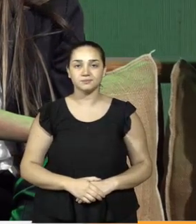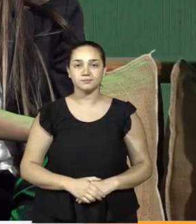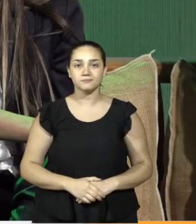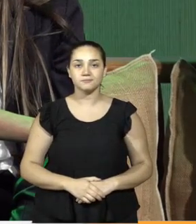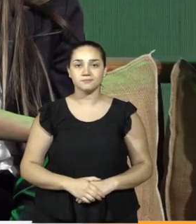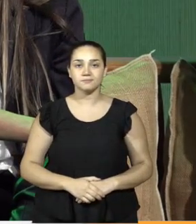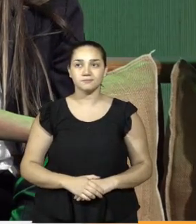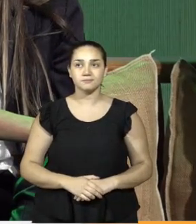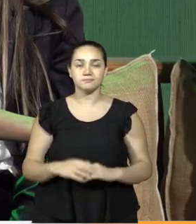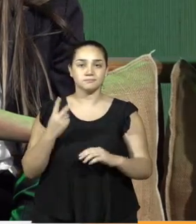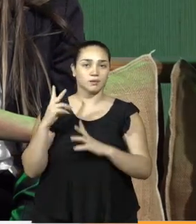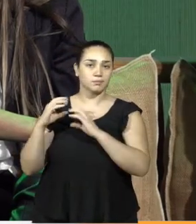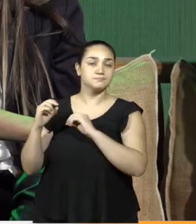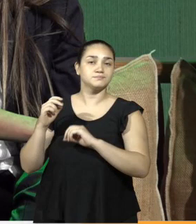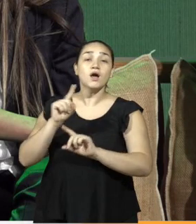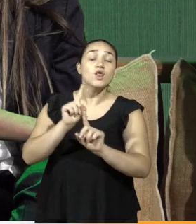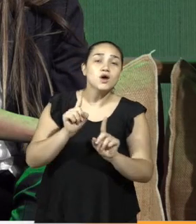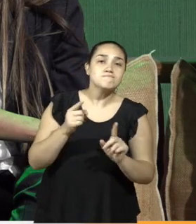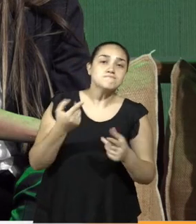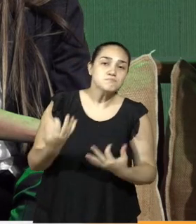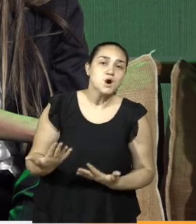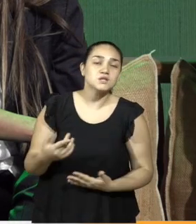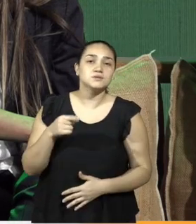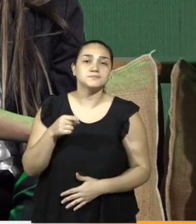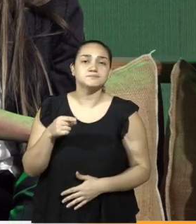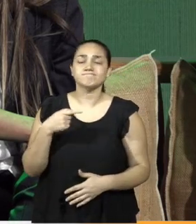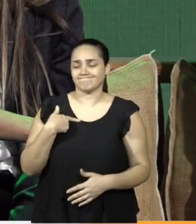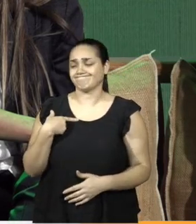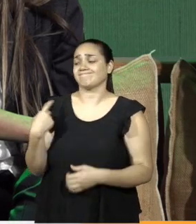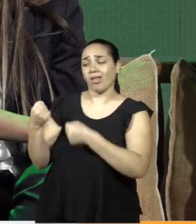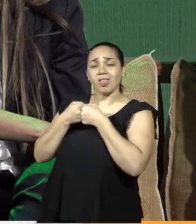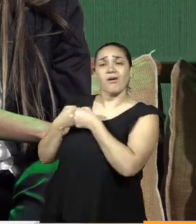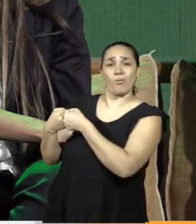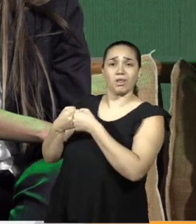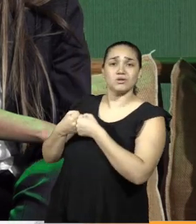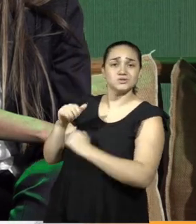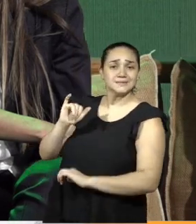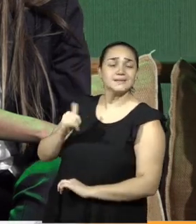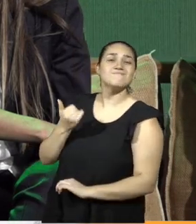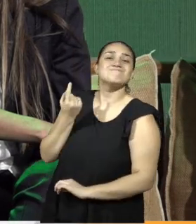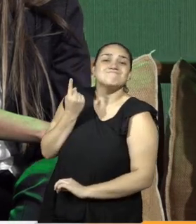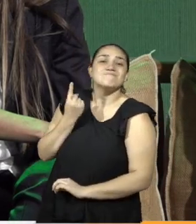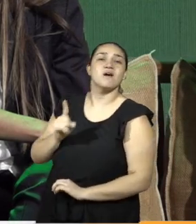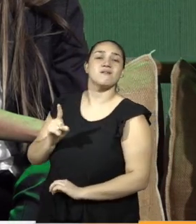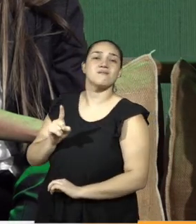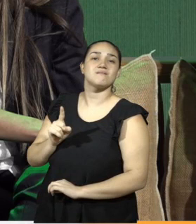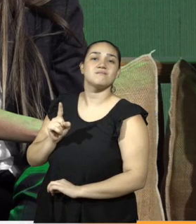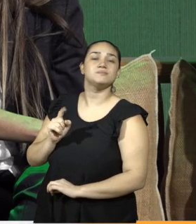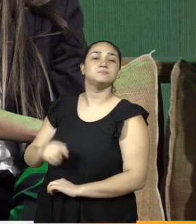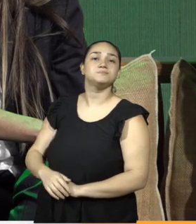Estoy la de acuerdo. Si usted lo ve así. No, pero estoy totalmente de acuerdo, pero